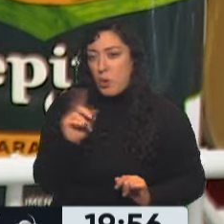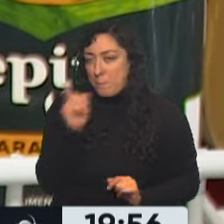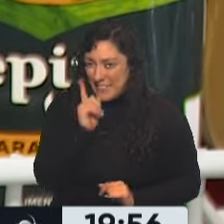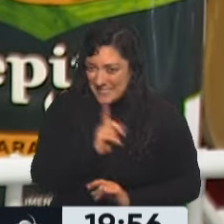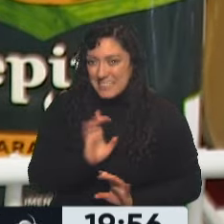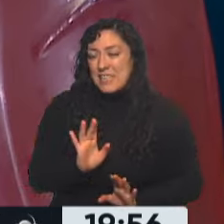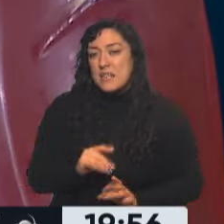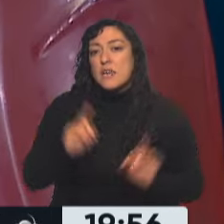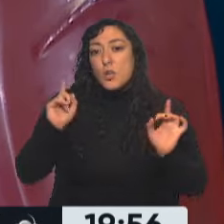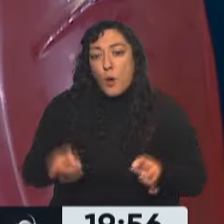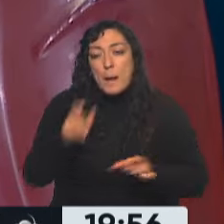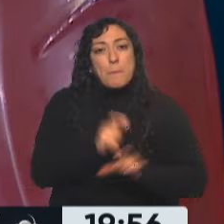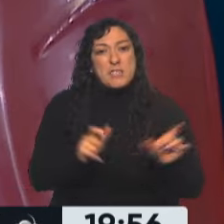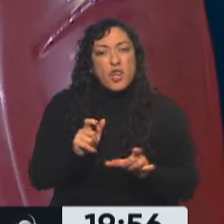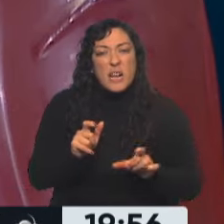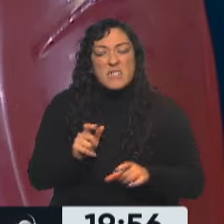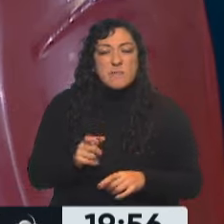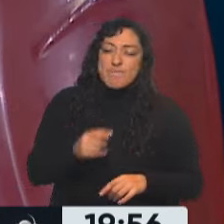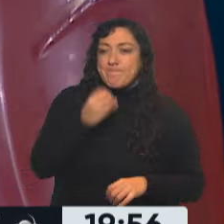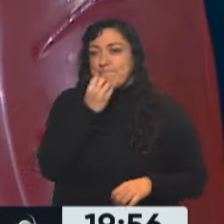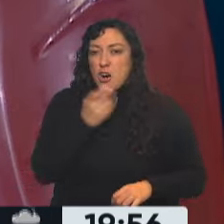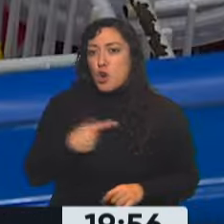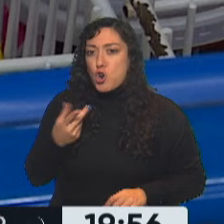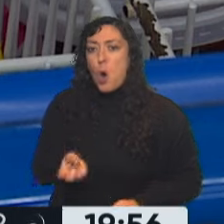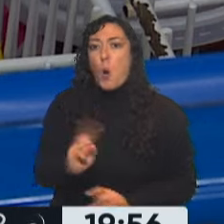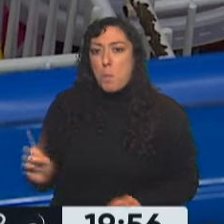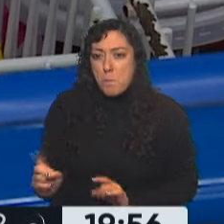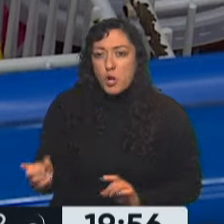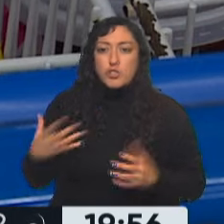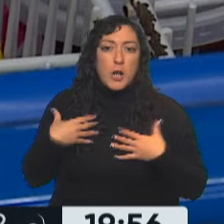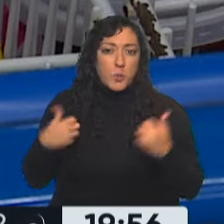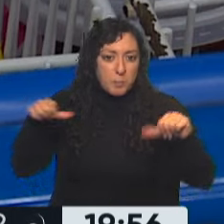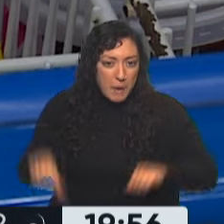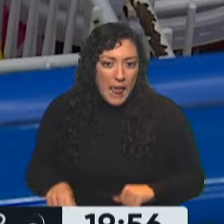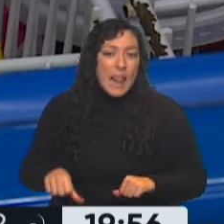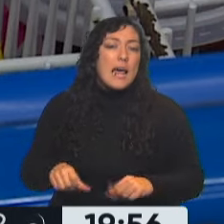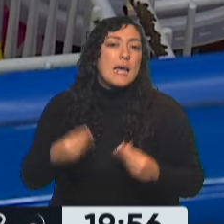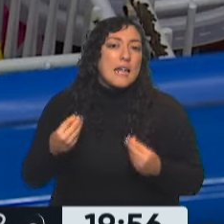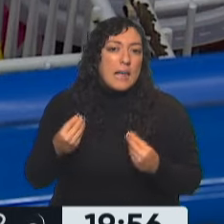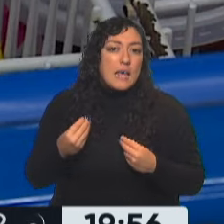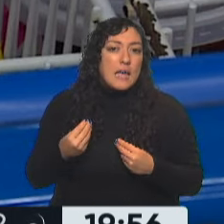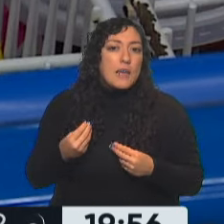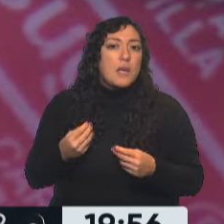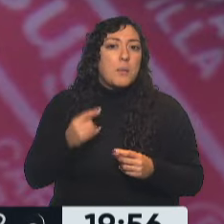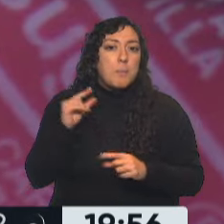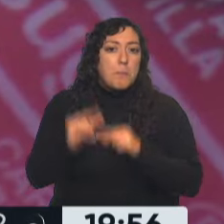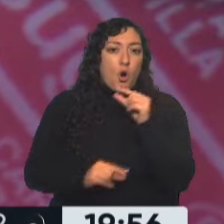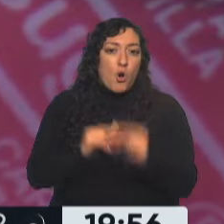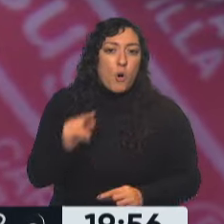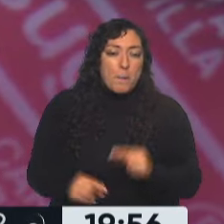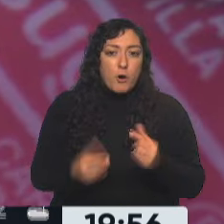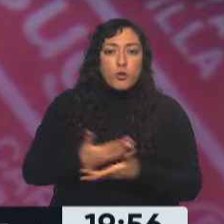que se vieron desalentados hay algunas cosas que son interesantes, que tienen que ver con que ese desaliento es mayor a medida que aumenta el